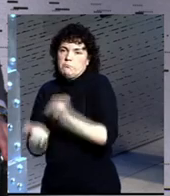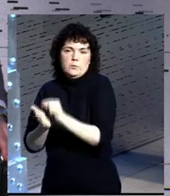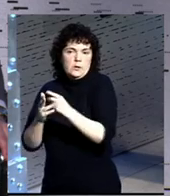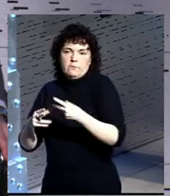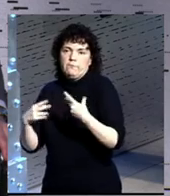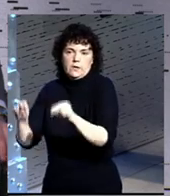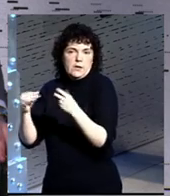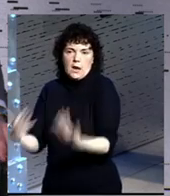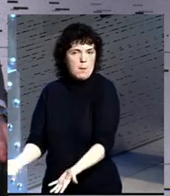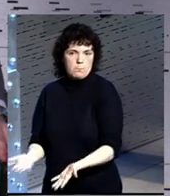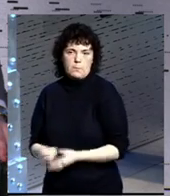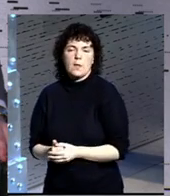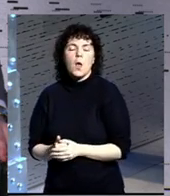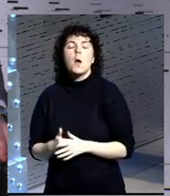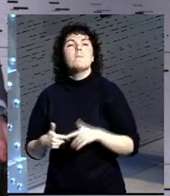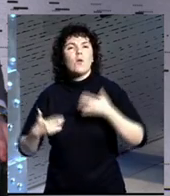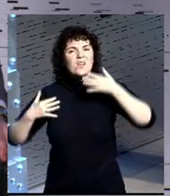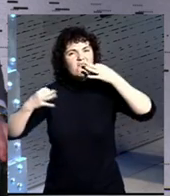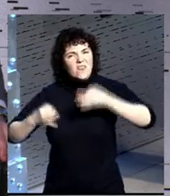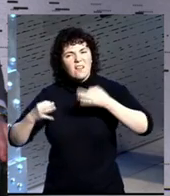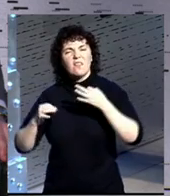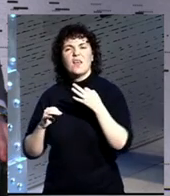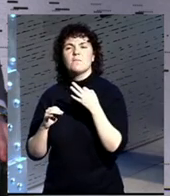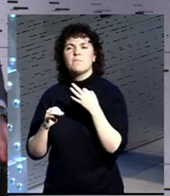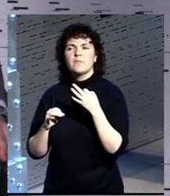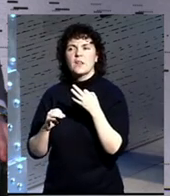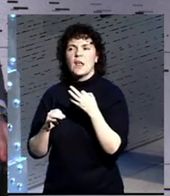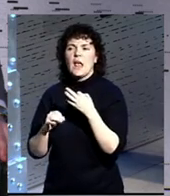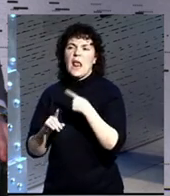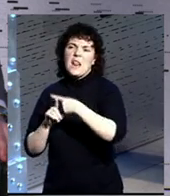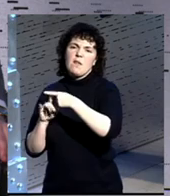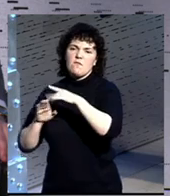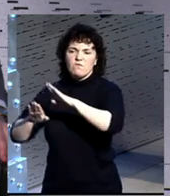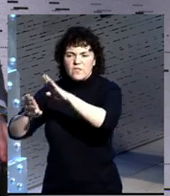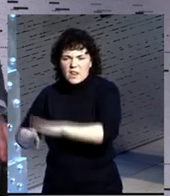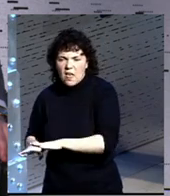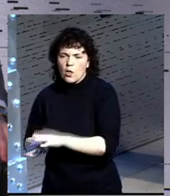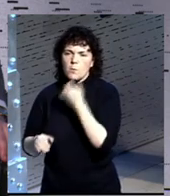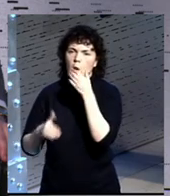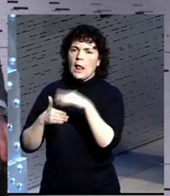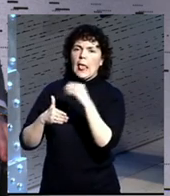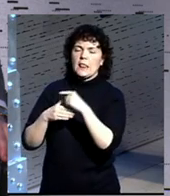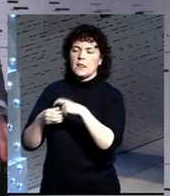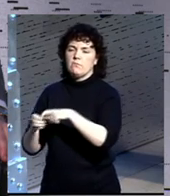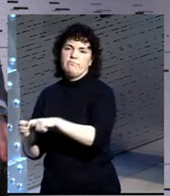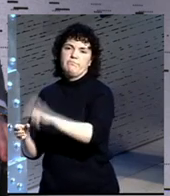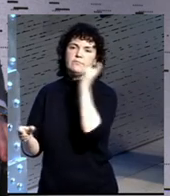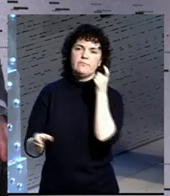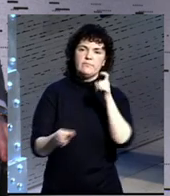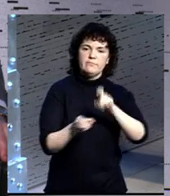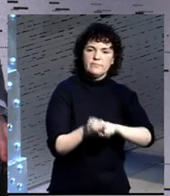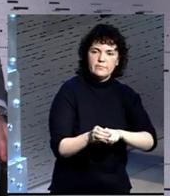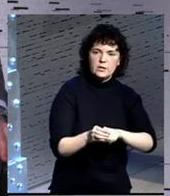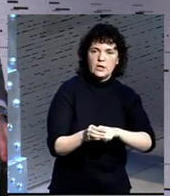Sin embargo, es verdad que luego el nivel de infidelidad, el abandono que se produce en el entorno no crece, al revés,